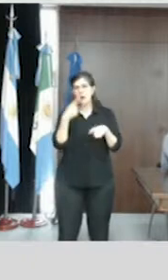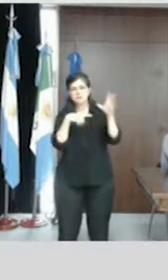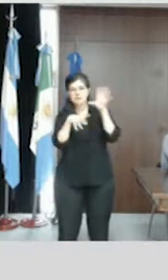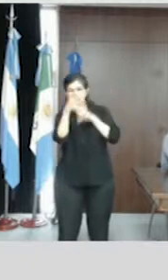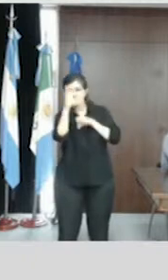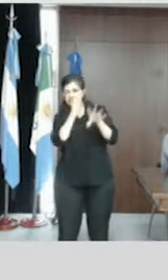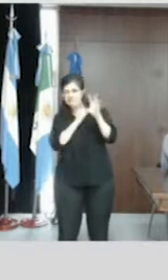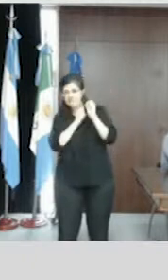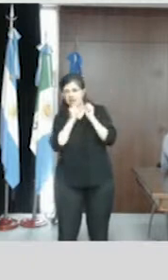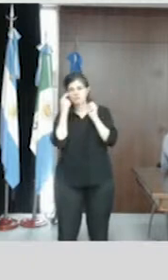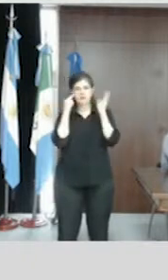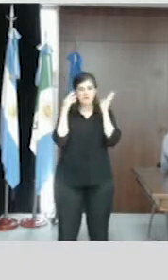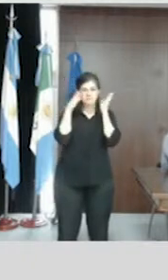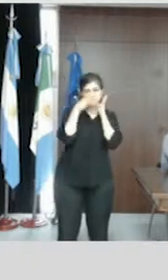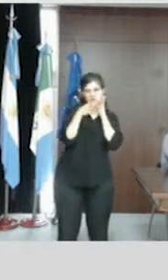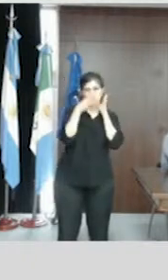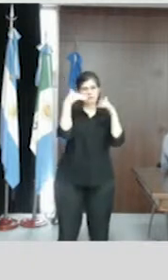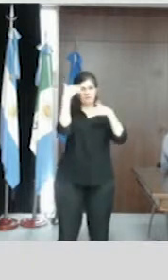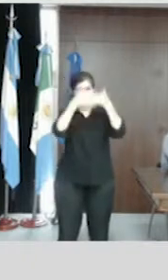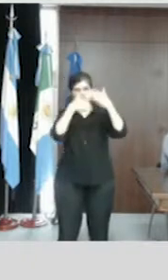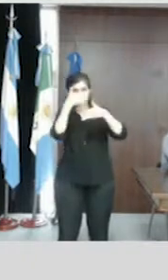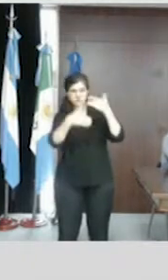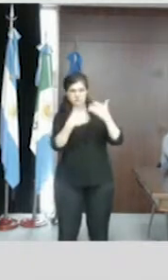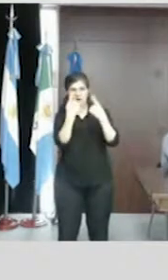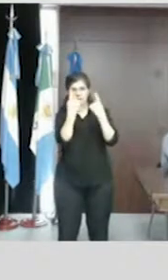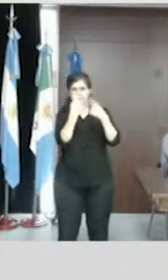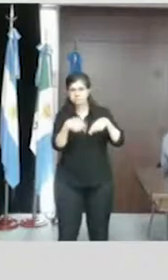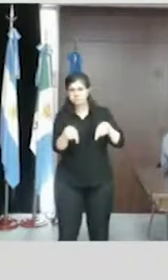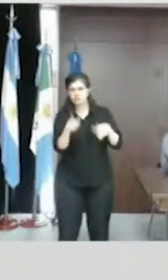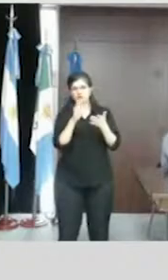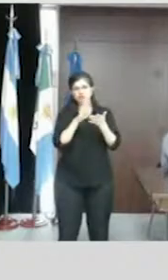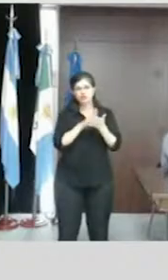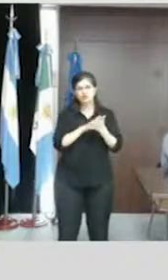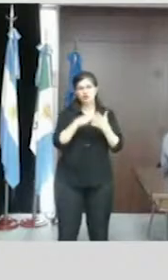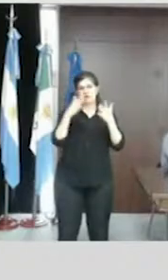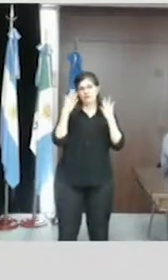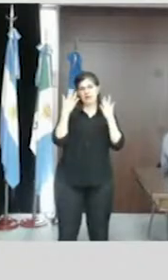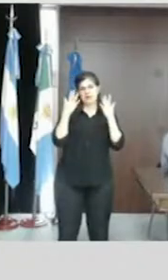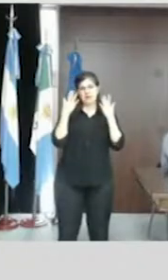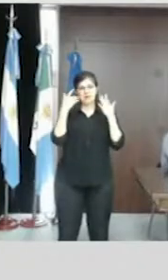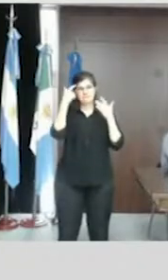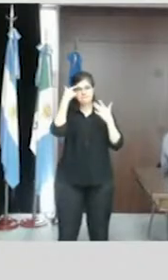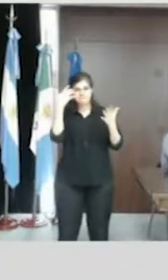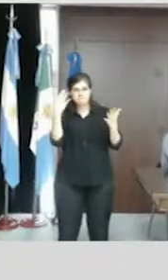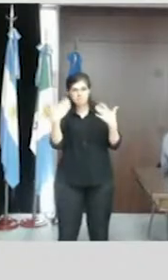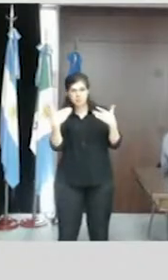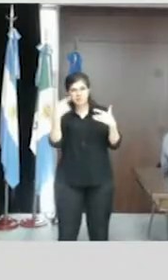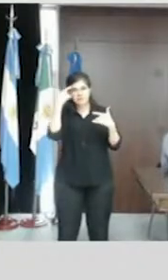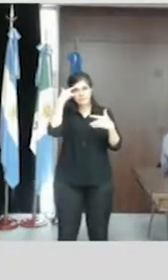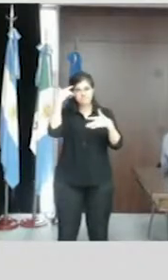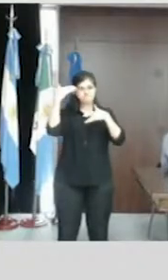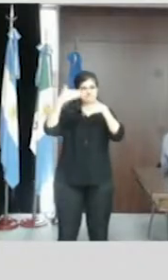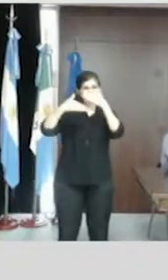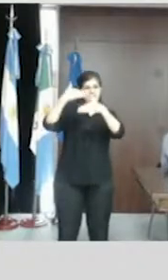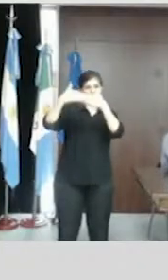desarrollar, abordar y tratar todo lo que es capacidad y potencia. Olvidemos por